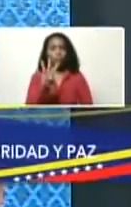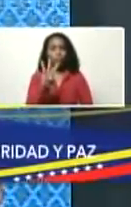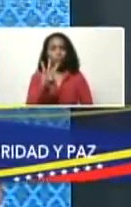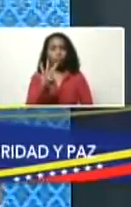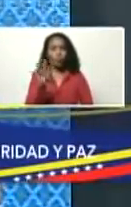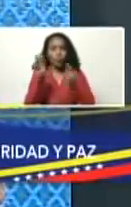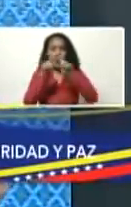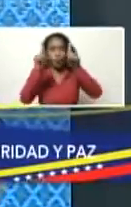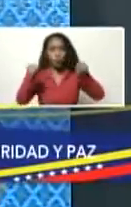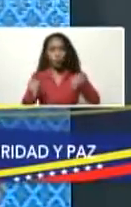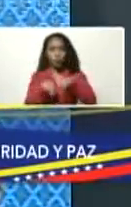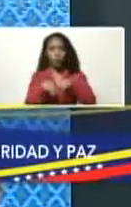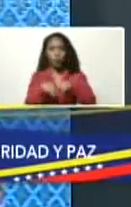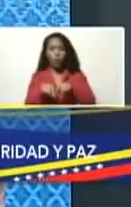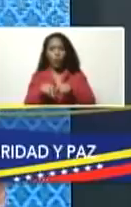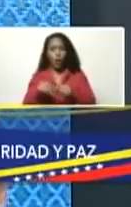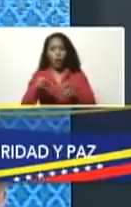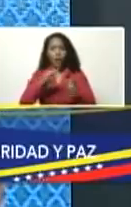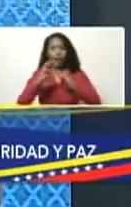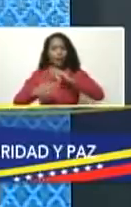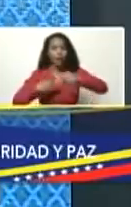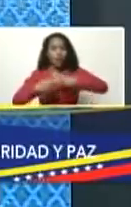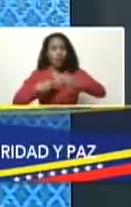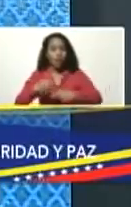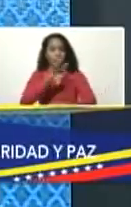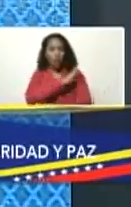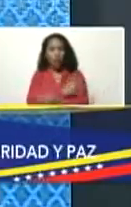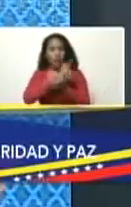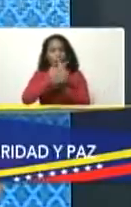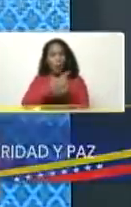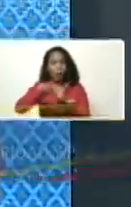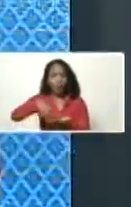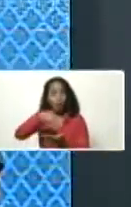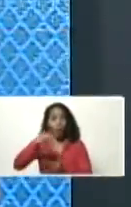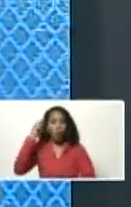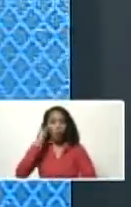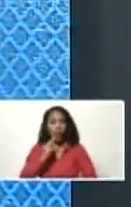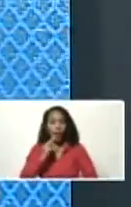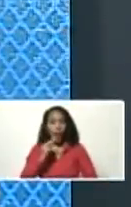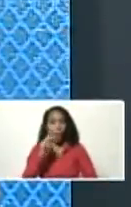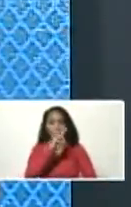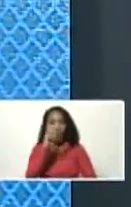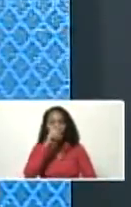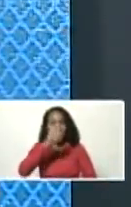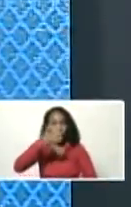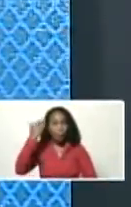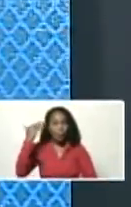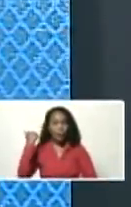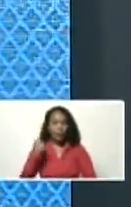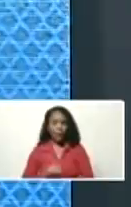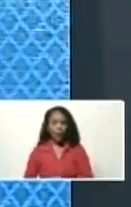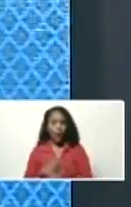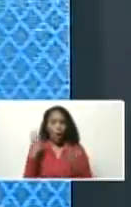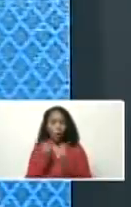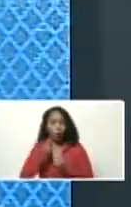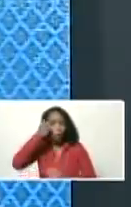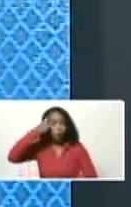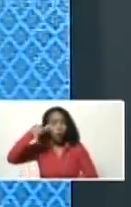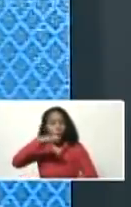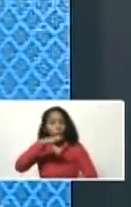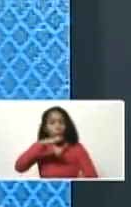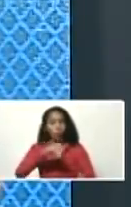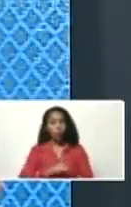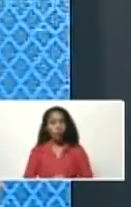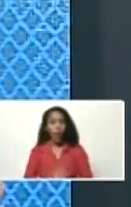cuadros conscientes, los cuadros revolucionarios de la Fuerza Armada Nacional Bolivariana hace 20 años. y junto al pueblo restituyeron